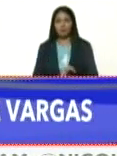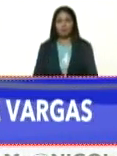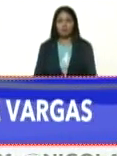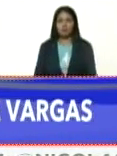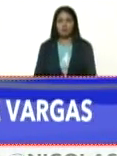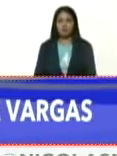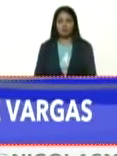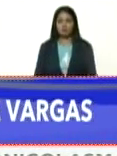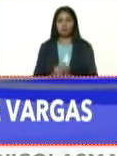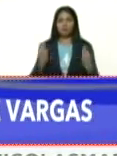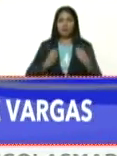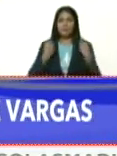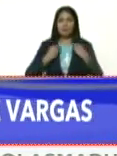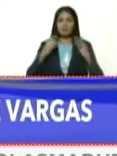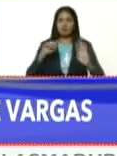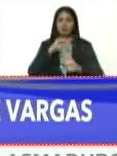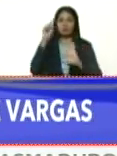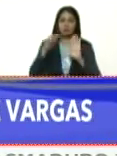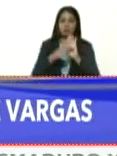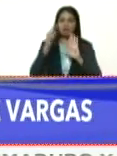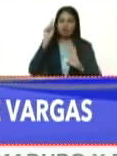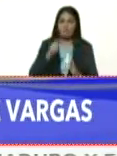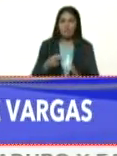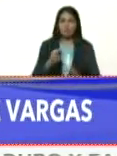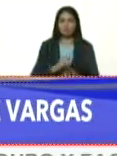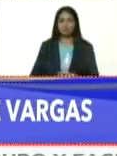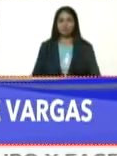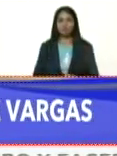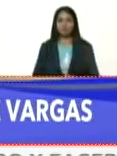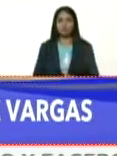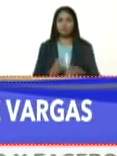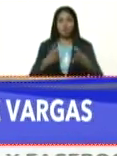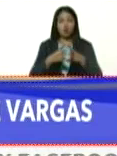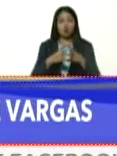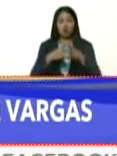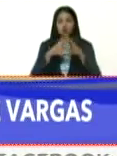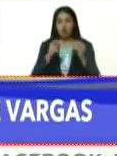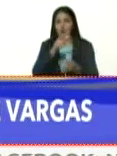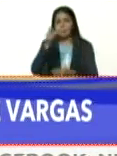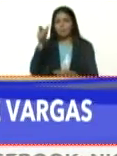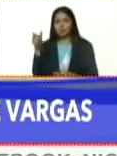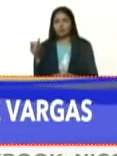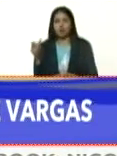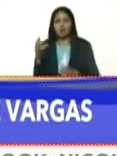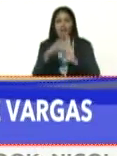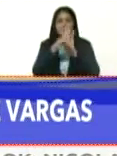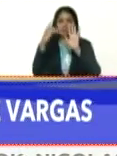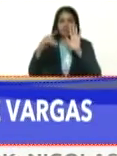a la vida, al cumplimiento de todos sus preceptos, derechos, deberes.